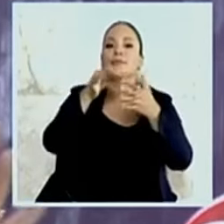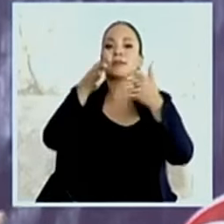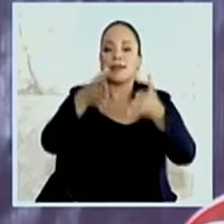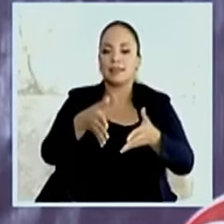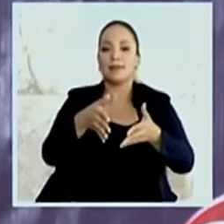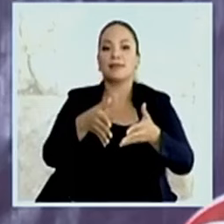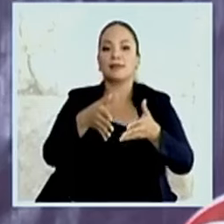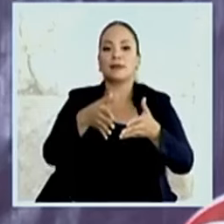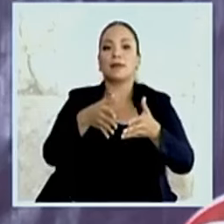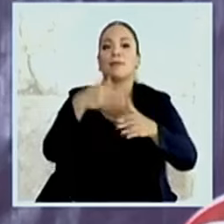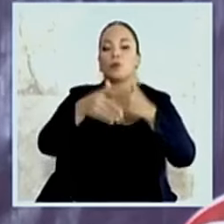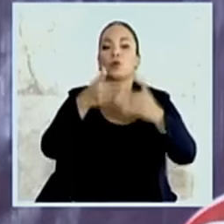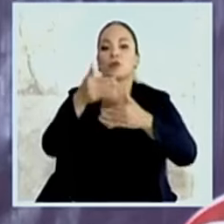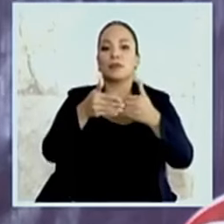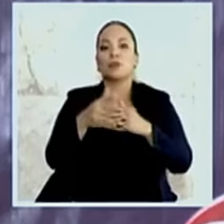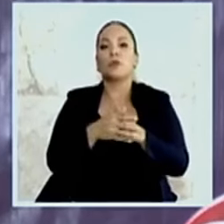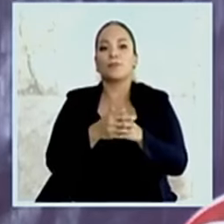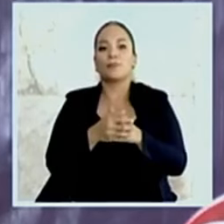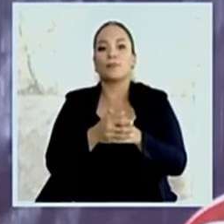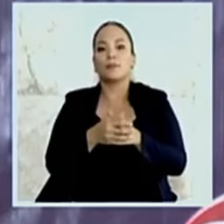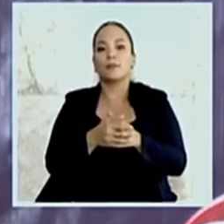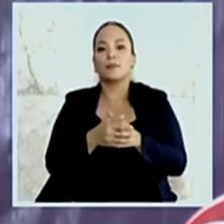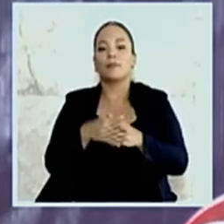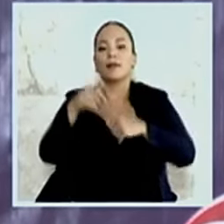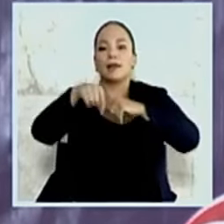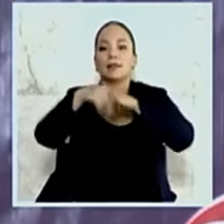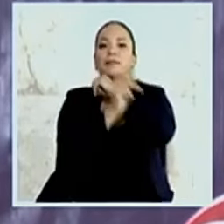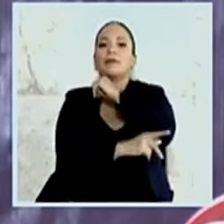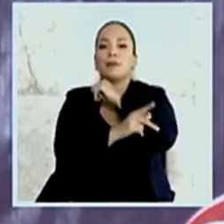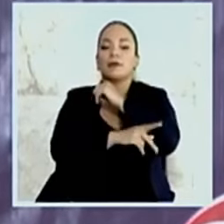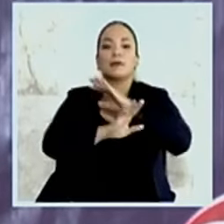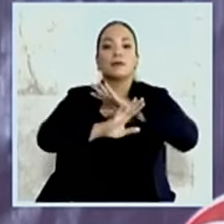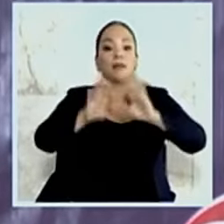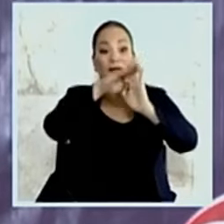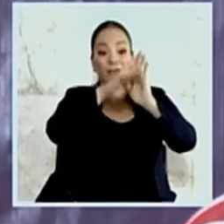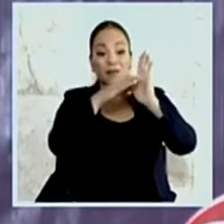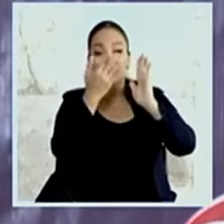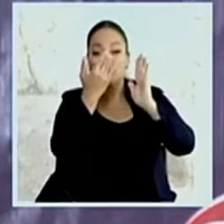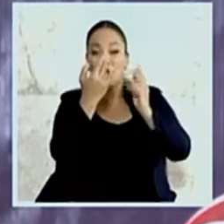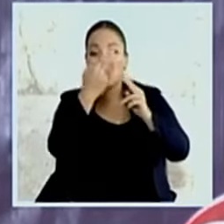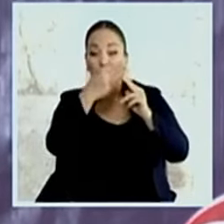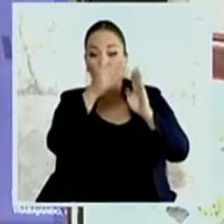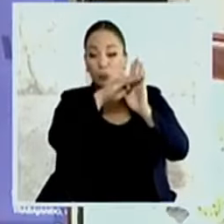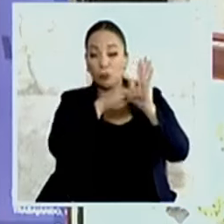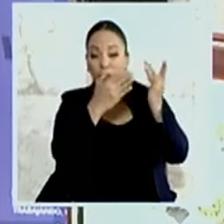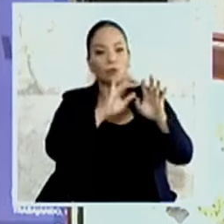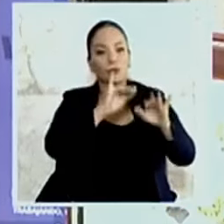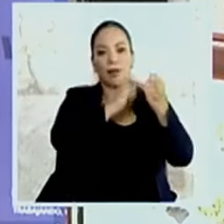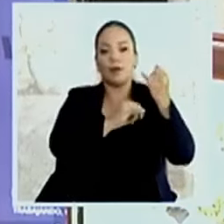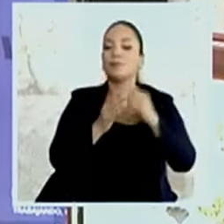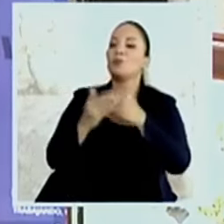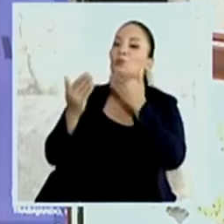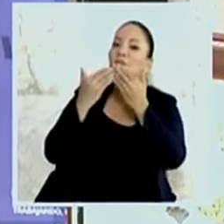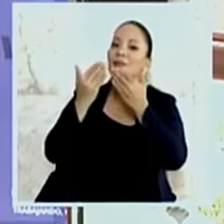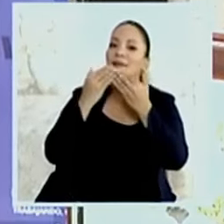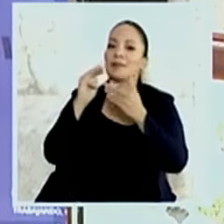a nuestros pacientes y a los pacientes de la Caja, y también incorporándonos a la capacitación de especialistas